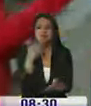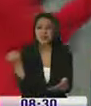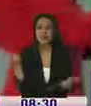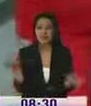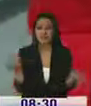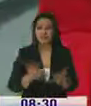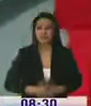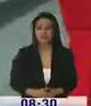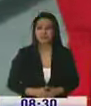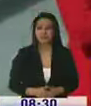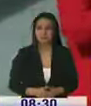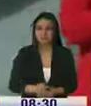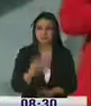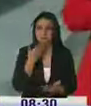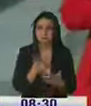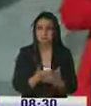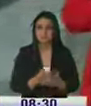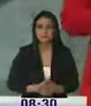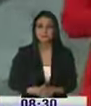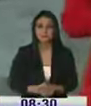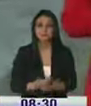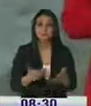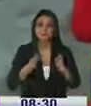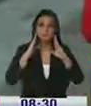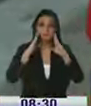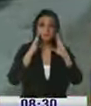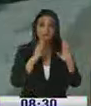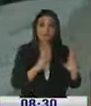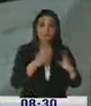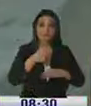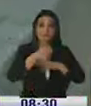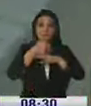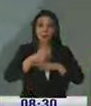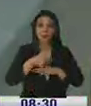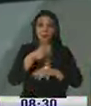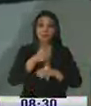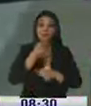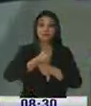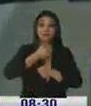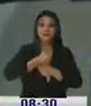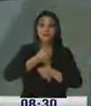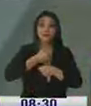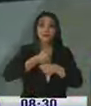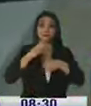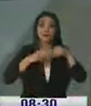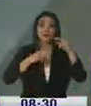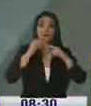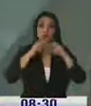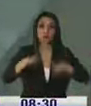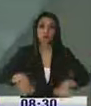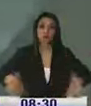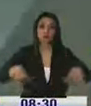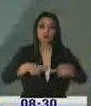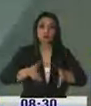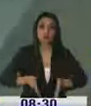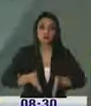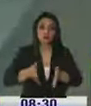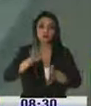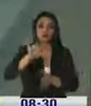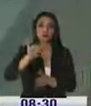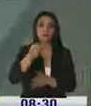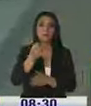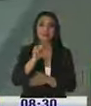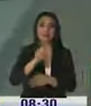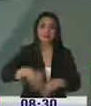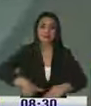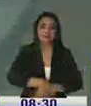considerable. Perfecto, muchas gracias. Ahí escuchamos entonces, amigos televidentes, Robert, estos son los trabajos que se están realizando aquí, repetimos, de la avenida Tomás de Berlanga